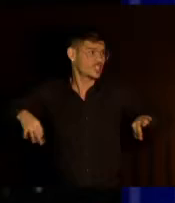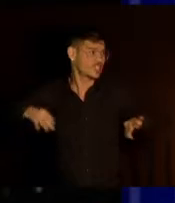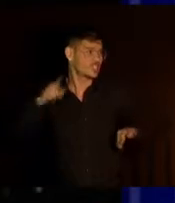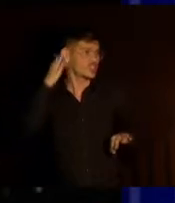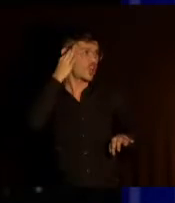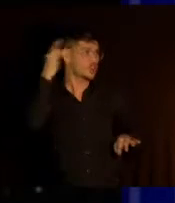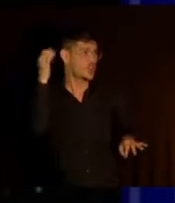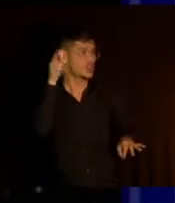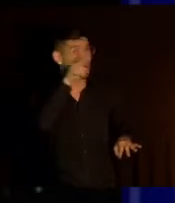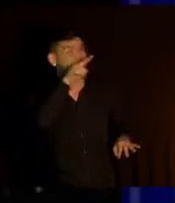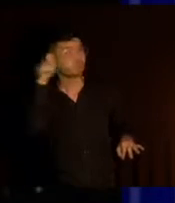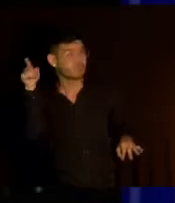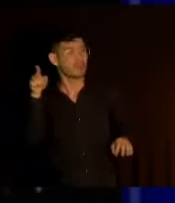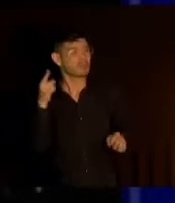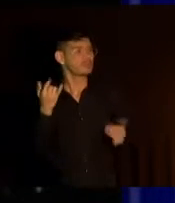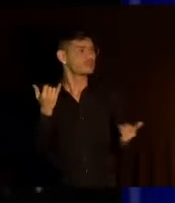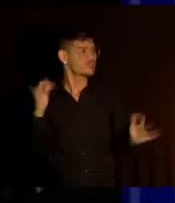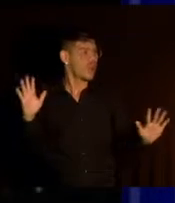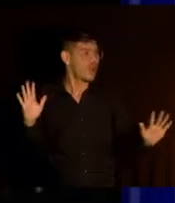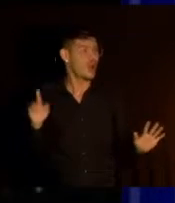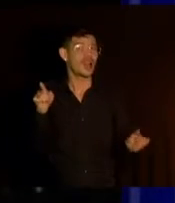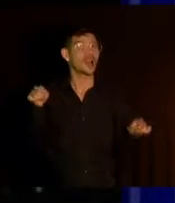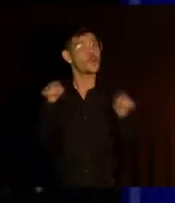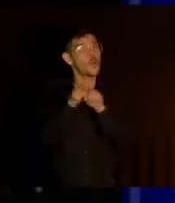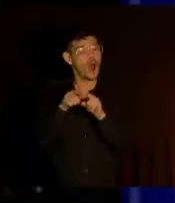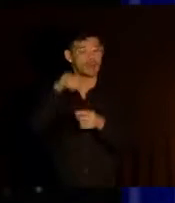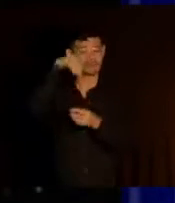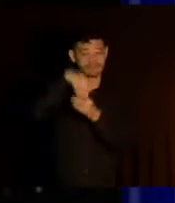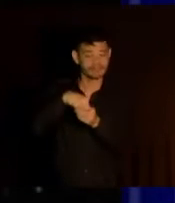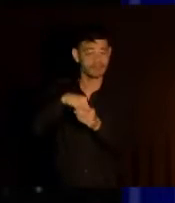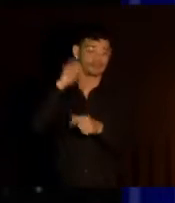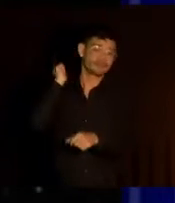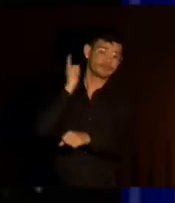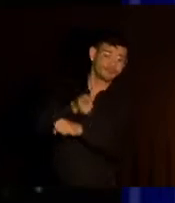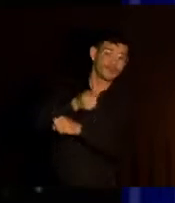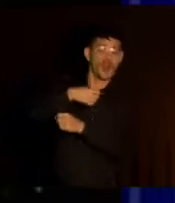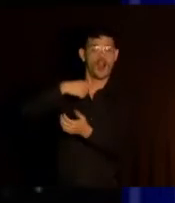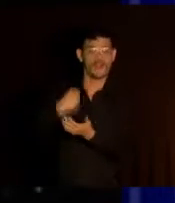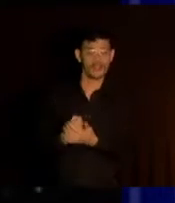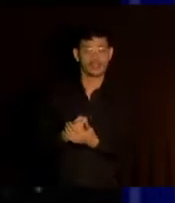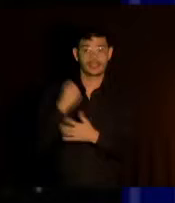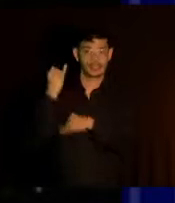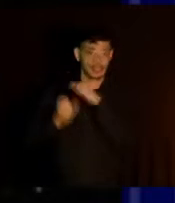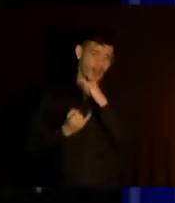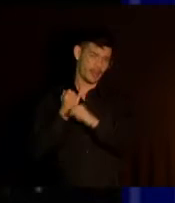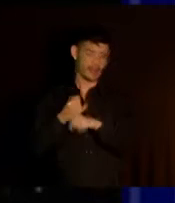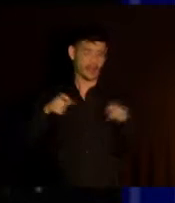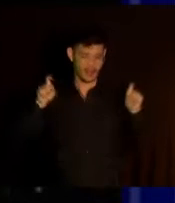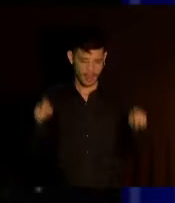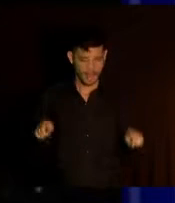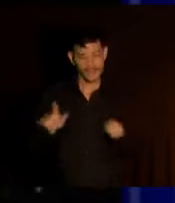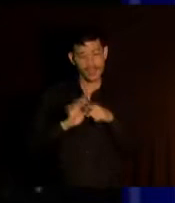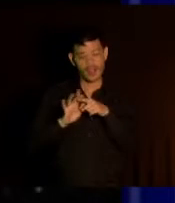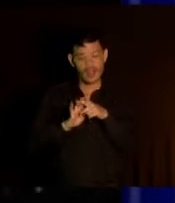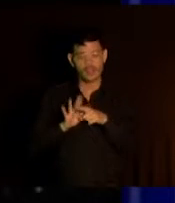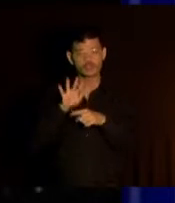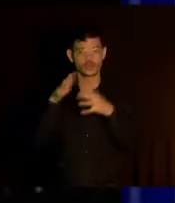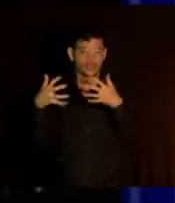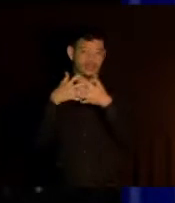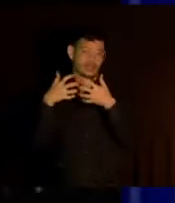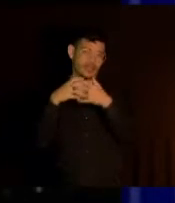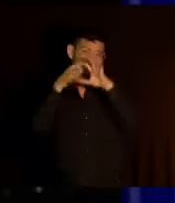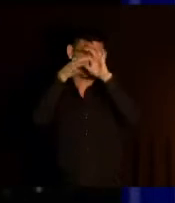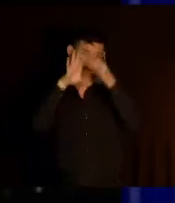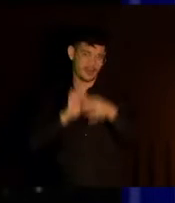ellos tienen ya el mandato y la obligación por su órgano internacional de acoger el sistema paralímpico en